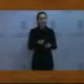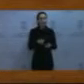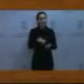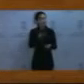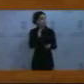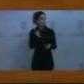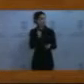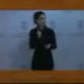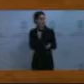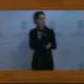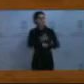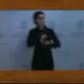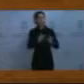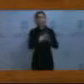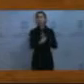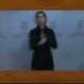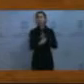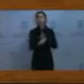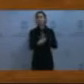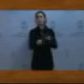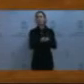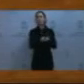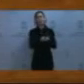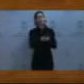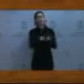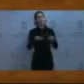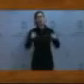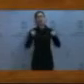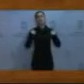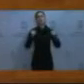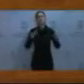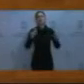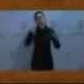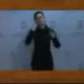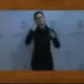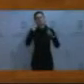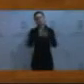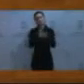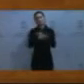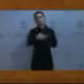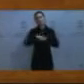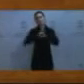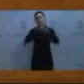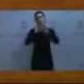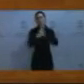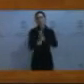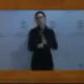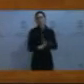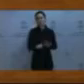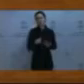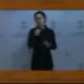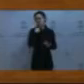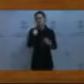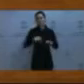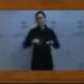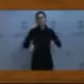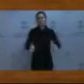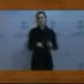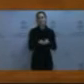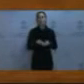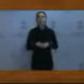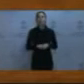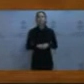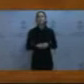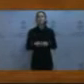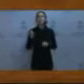pero lo que usted no ha entendido son las competencias. Entonces voy a ver si intento yo explicar un poco esto de una manera simple y sencilla. Vamos a ver. En primer lugar,